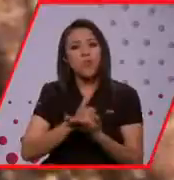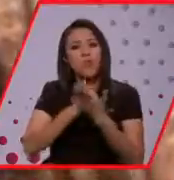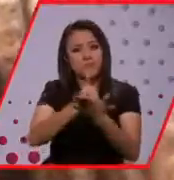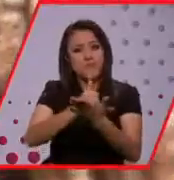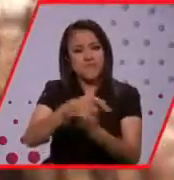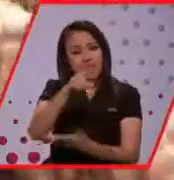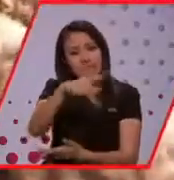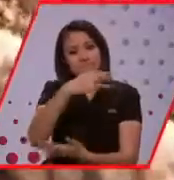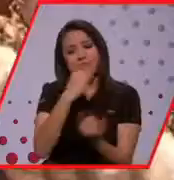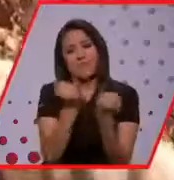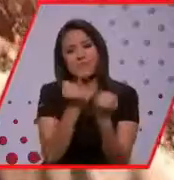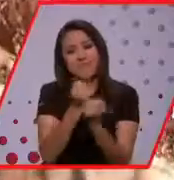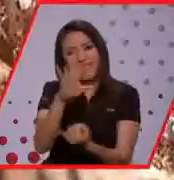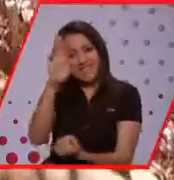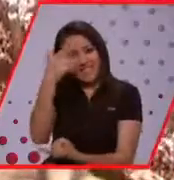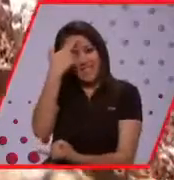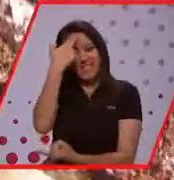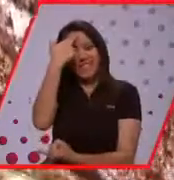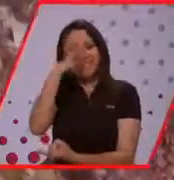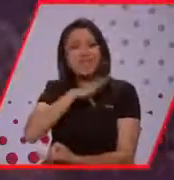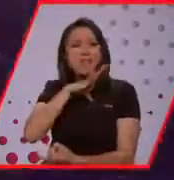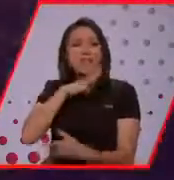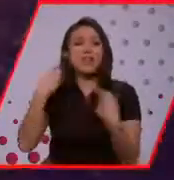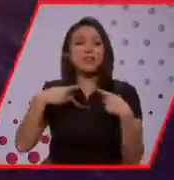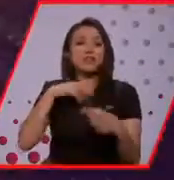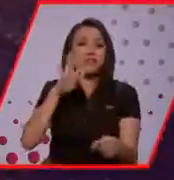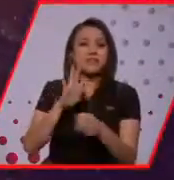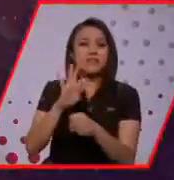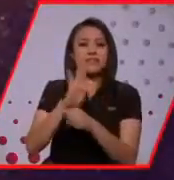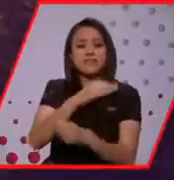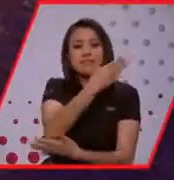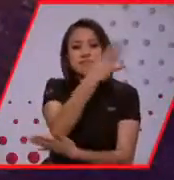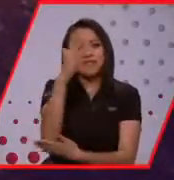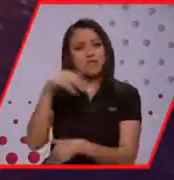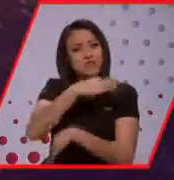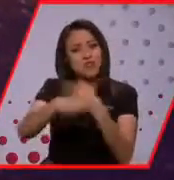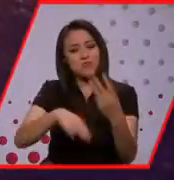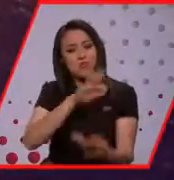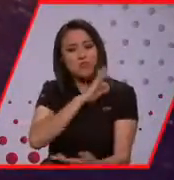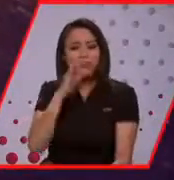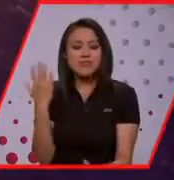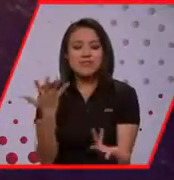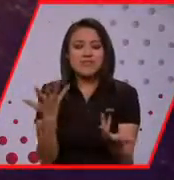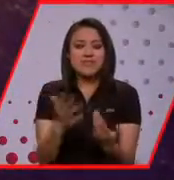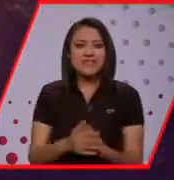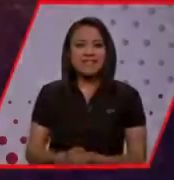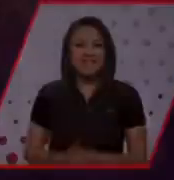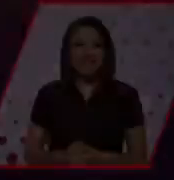contigo. Recuerda, Guardianes del Bosque, somos todos.